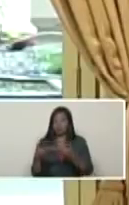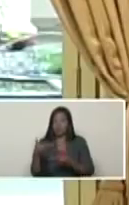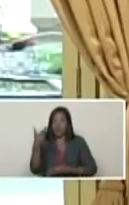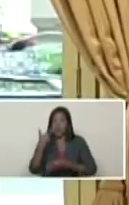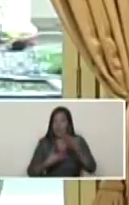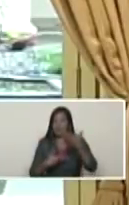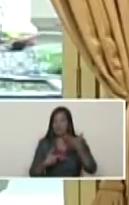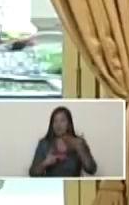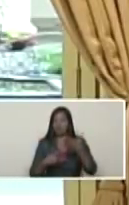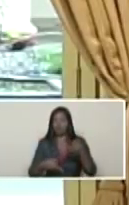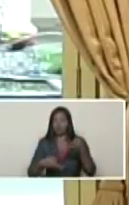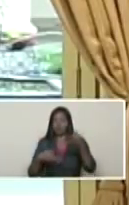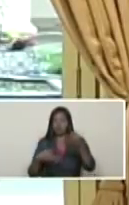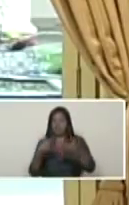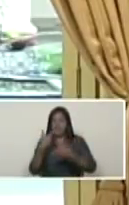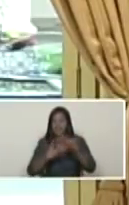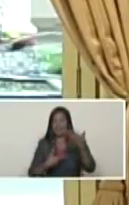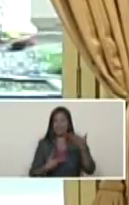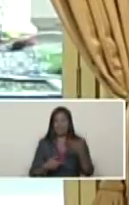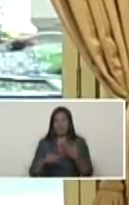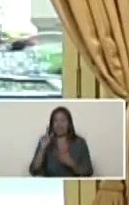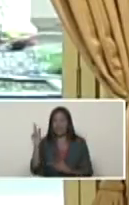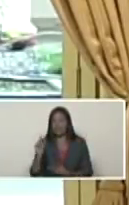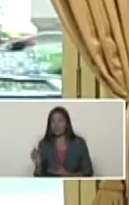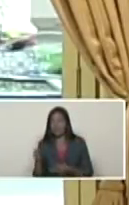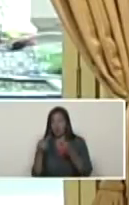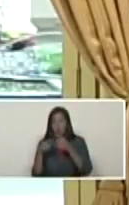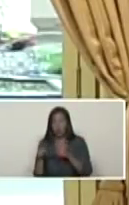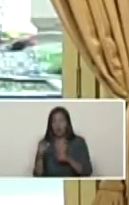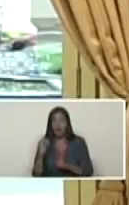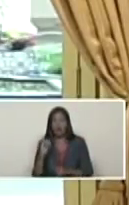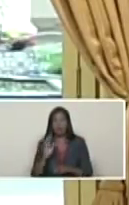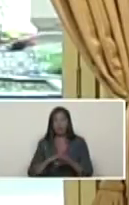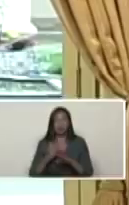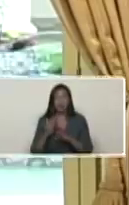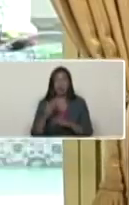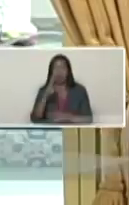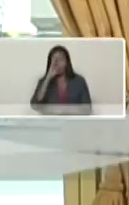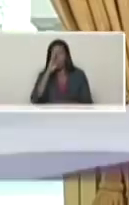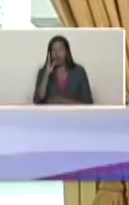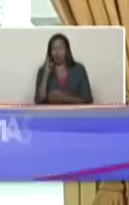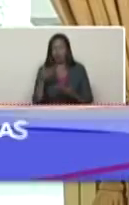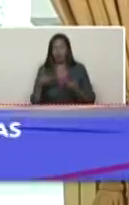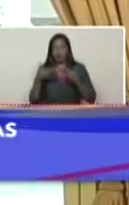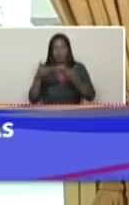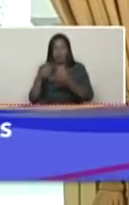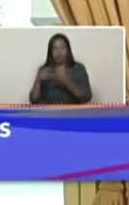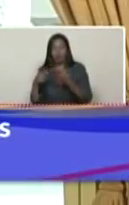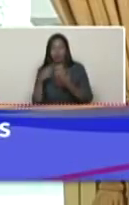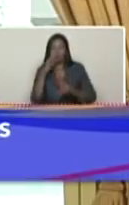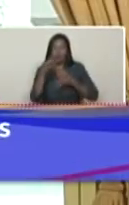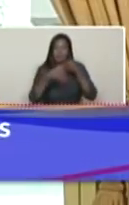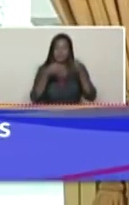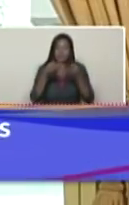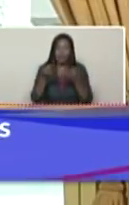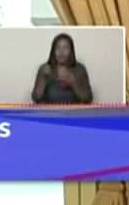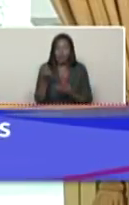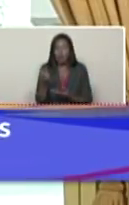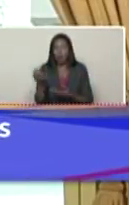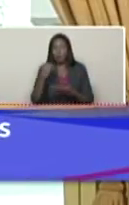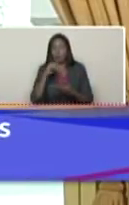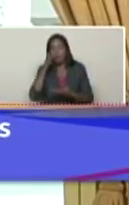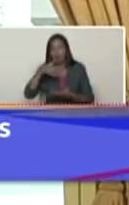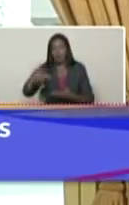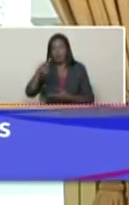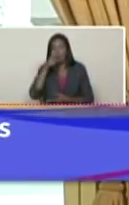que hay de trasplantes en Italia y en otros lugares, es porque hay un banco de donantes. Por favor, vamos a explicar un poco más a nuestro pueblo que